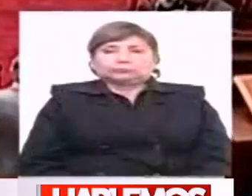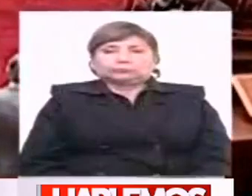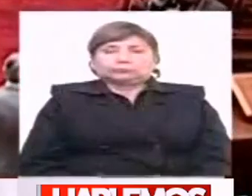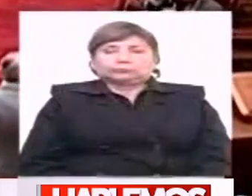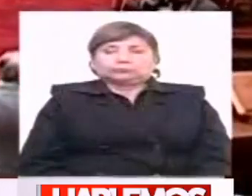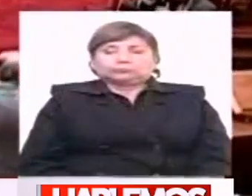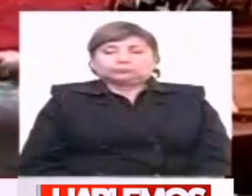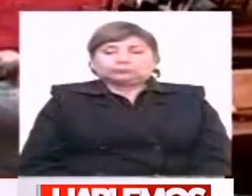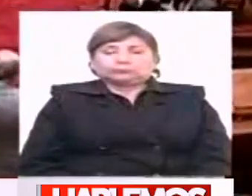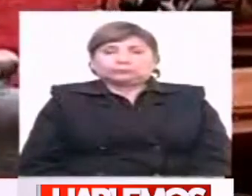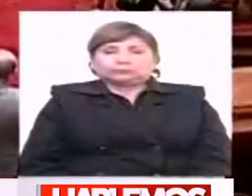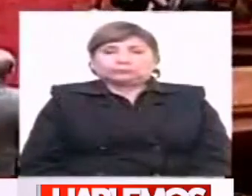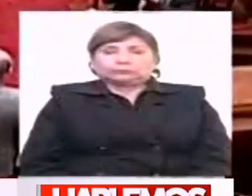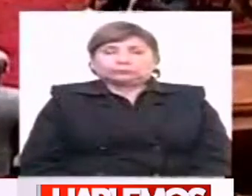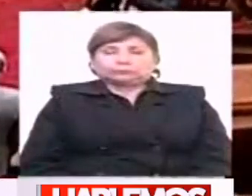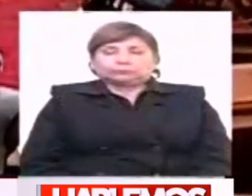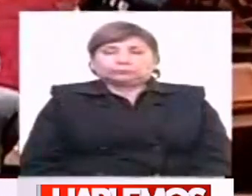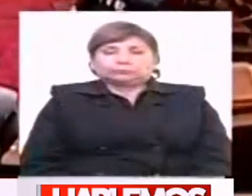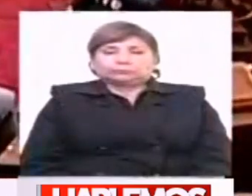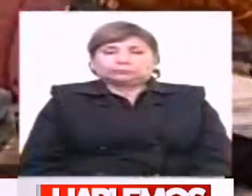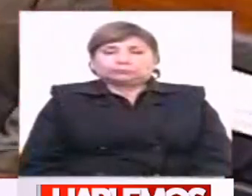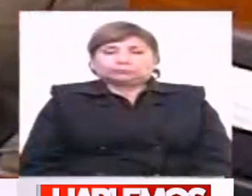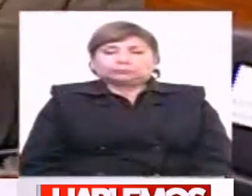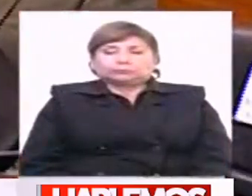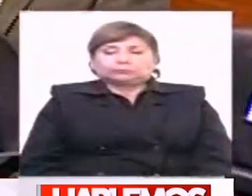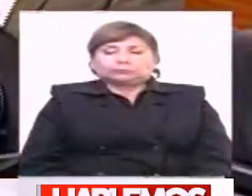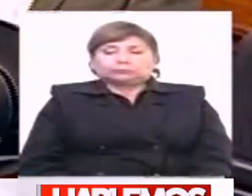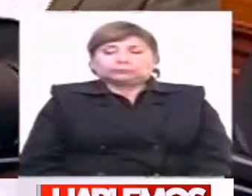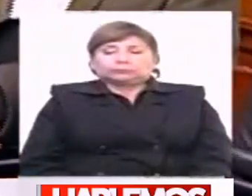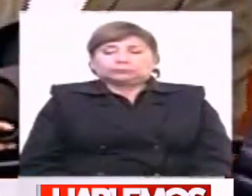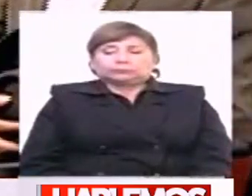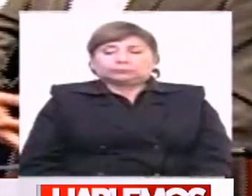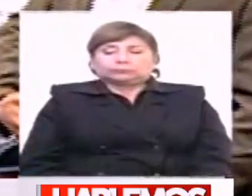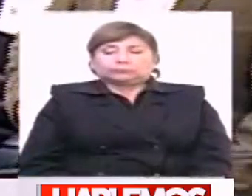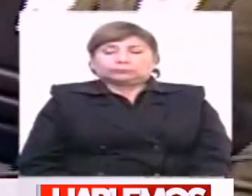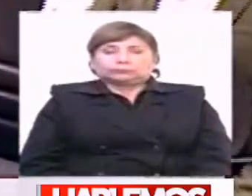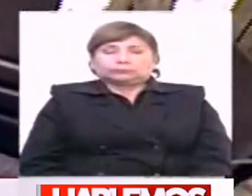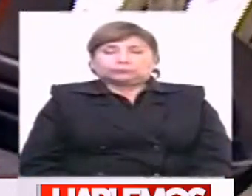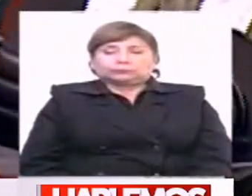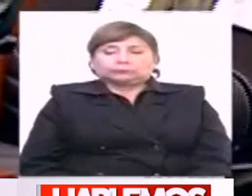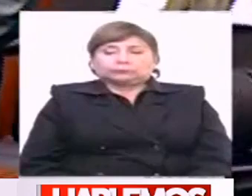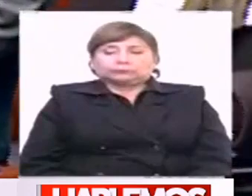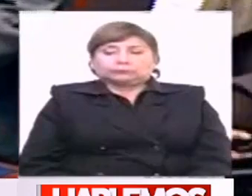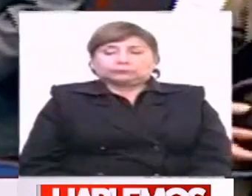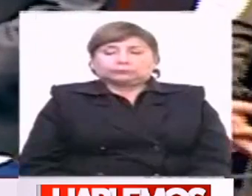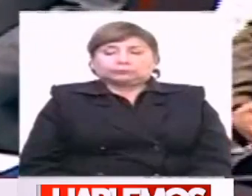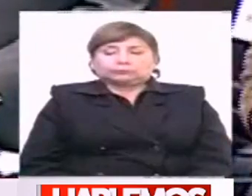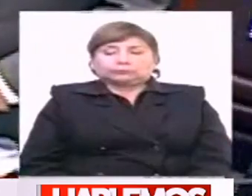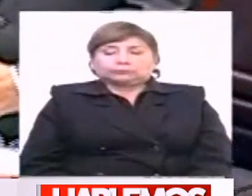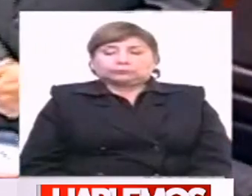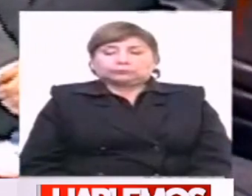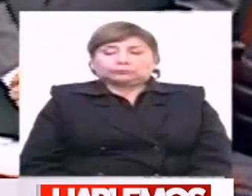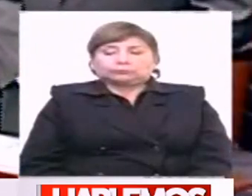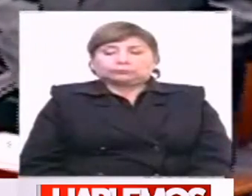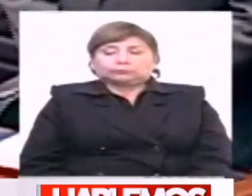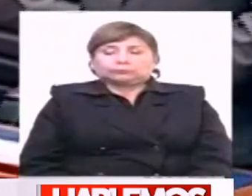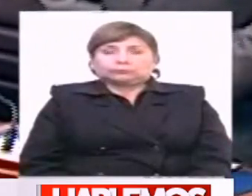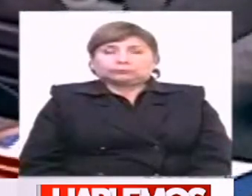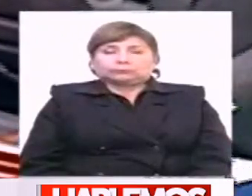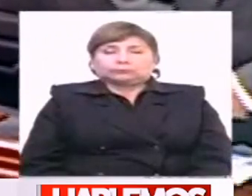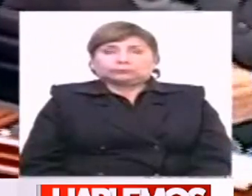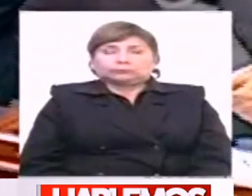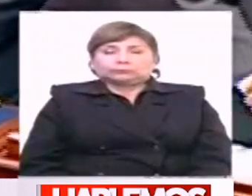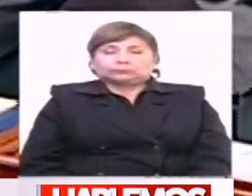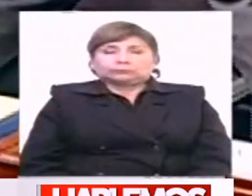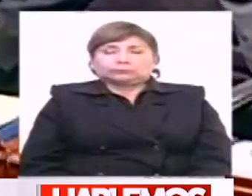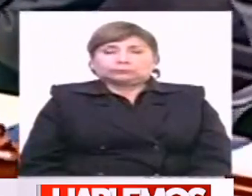durante el gobierno del expresidente Alberto Fujimori. Entonces, ya se está a la espera, ya la